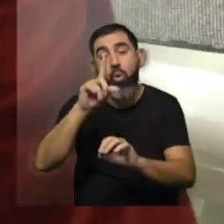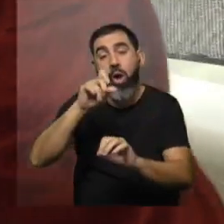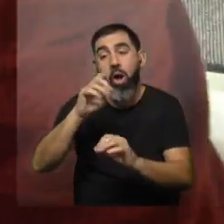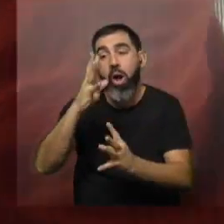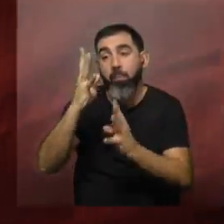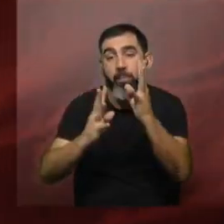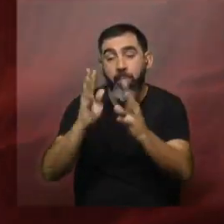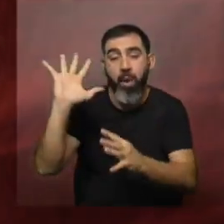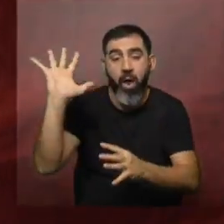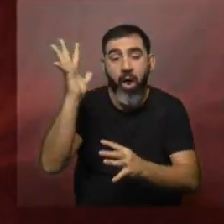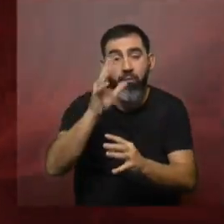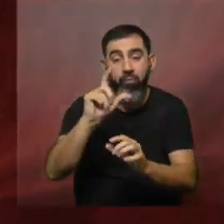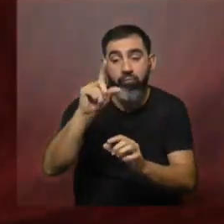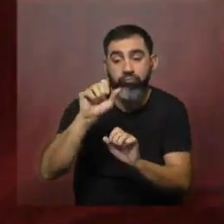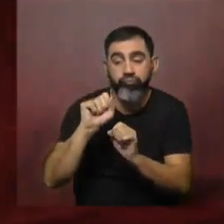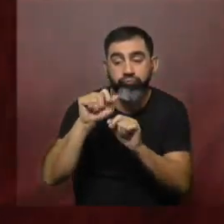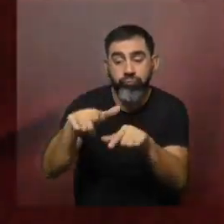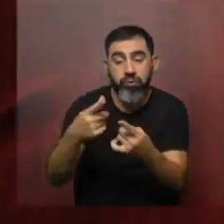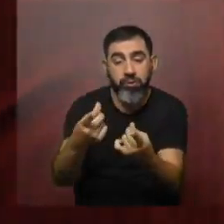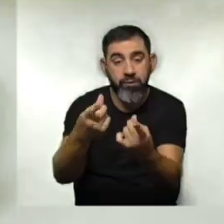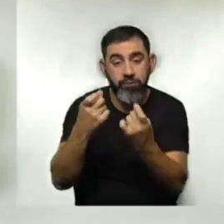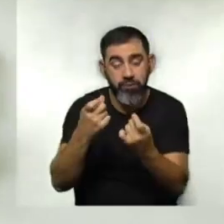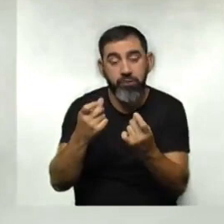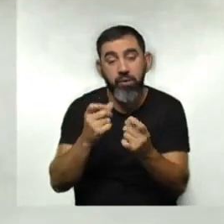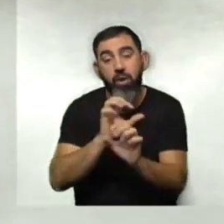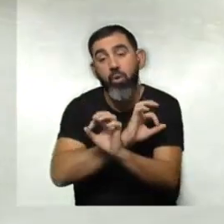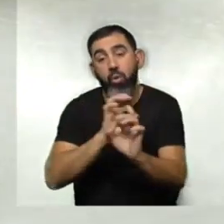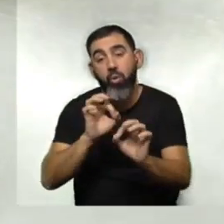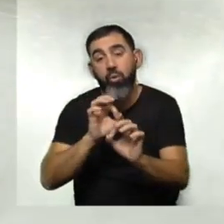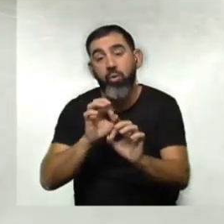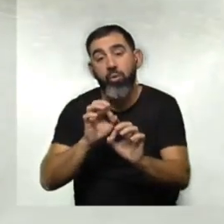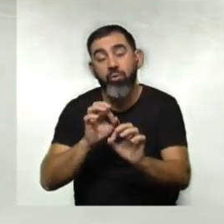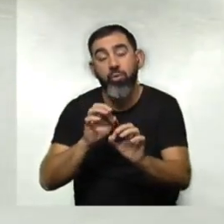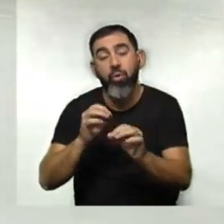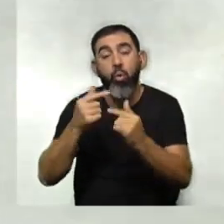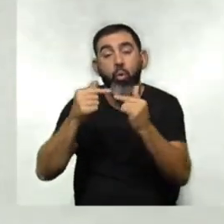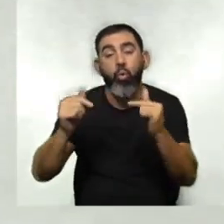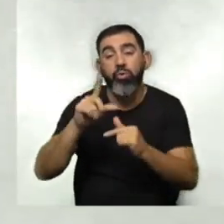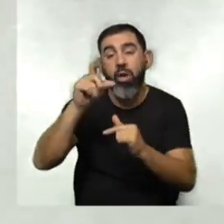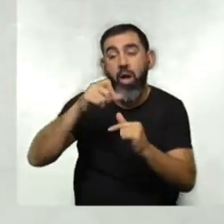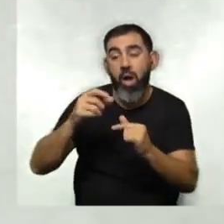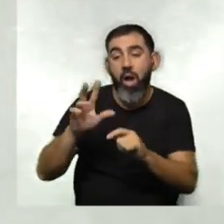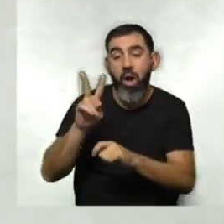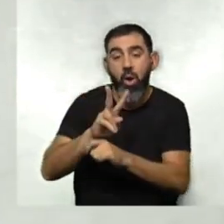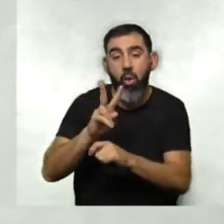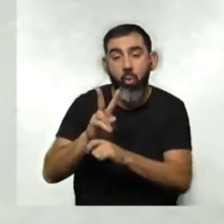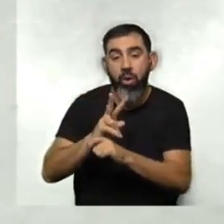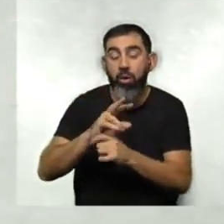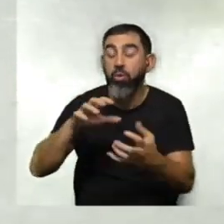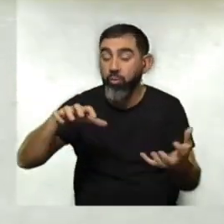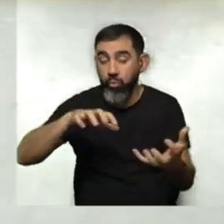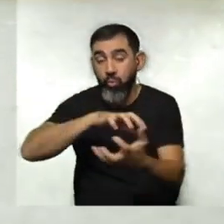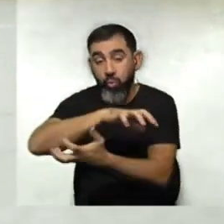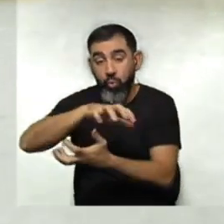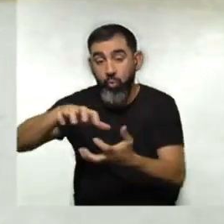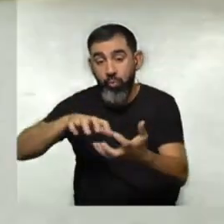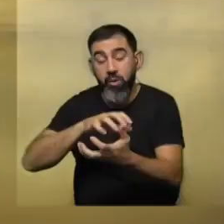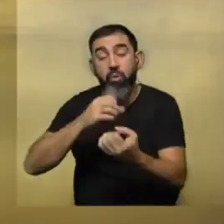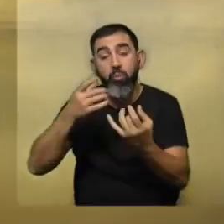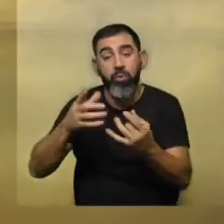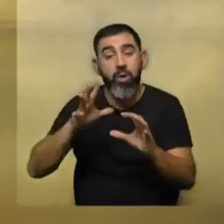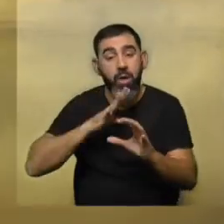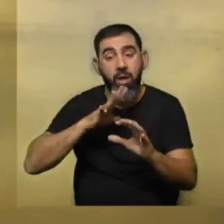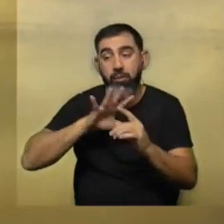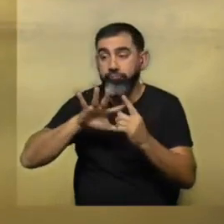plantas que uno mantenga y necesite para estudiar, a mantener organismos acuáticos, lo cual es todavía mucho más crítico porque ellos están